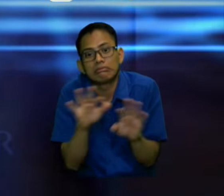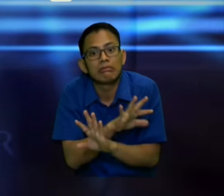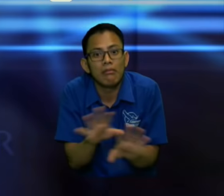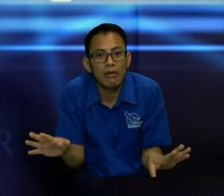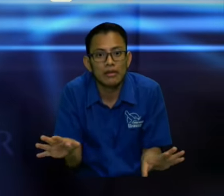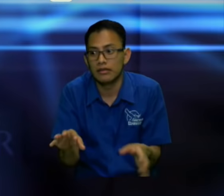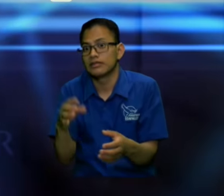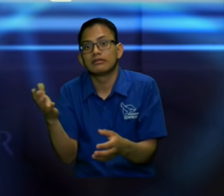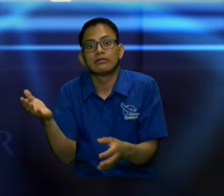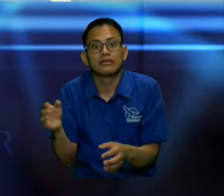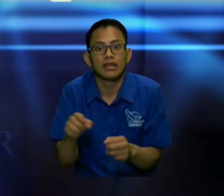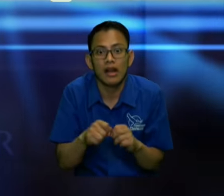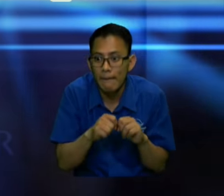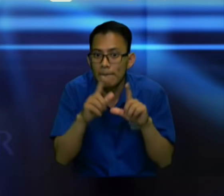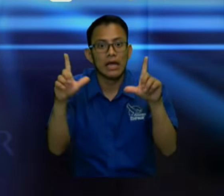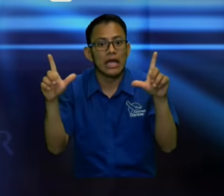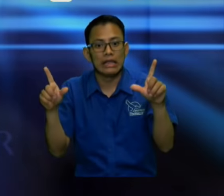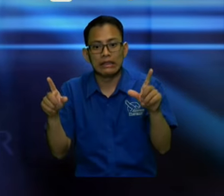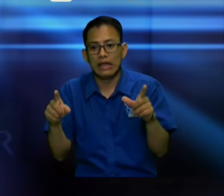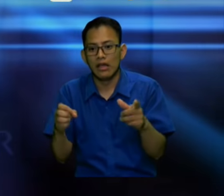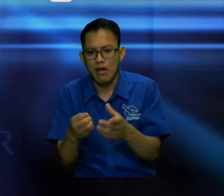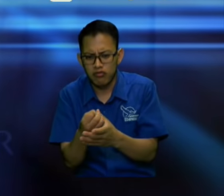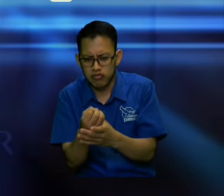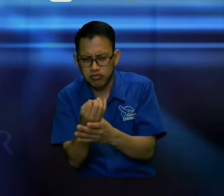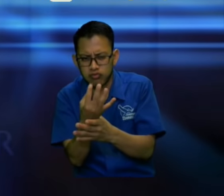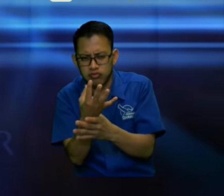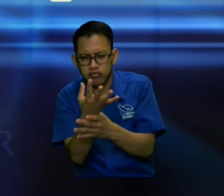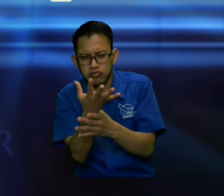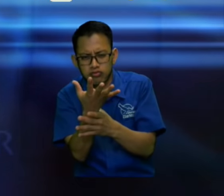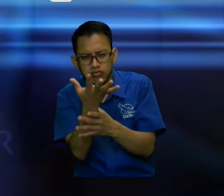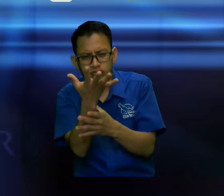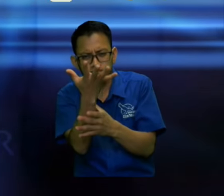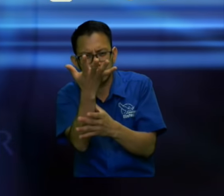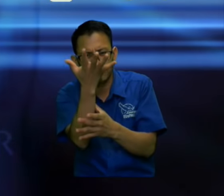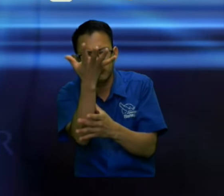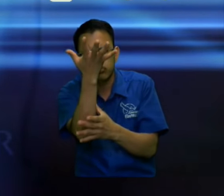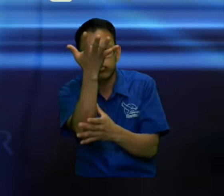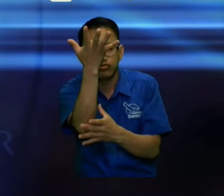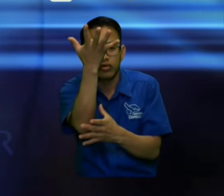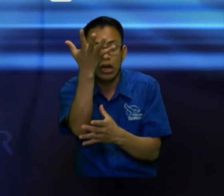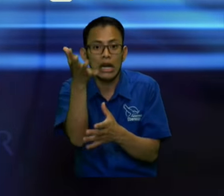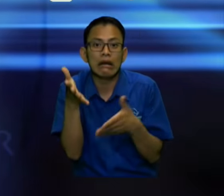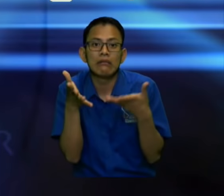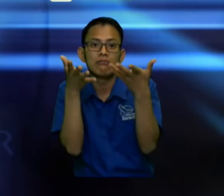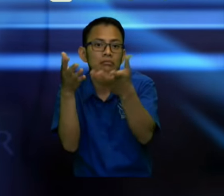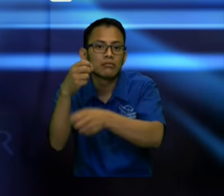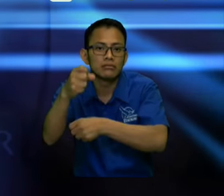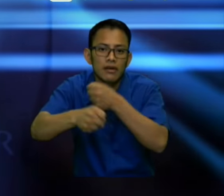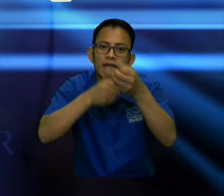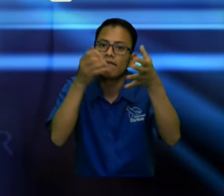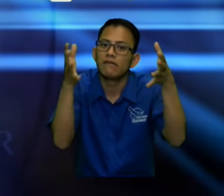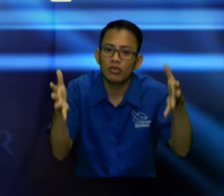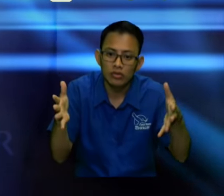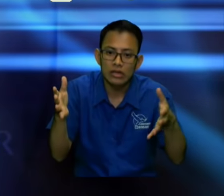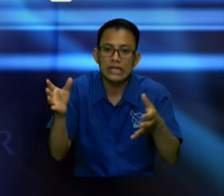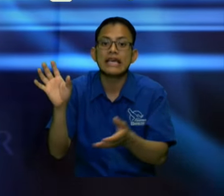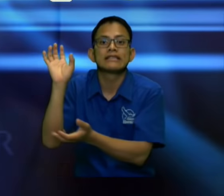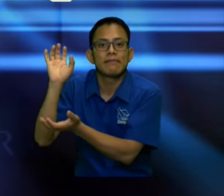la rama, la hoja, los botones, las flores y el fruto, y una